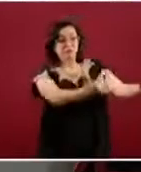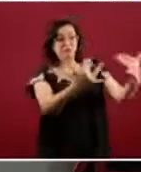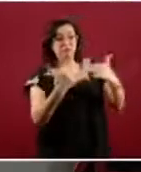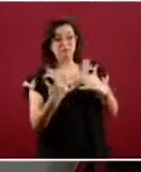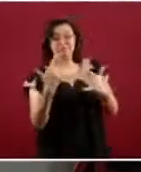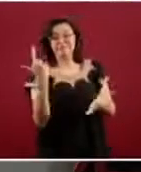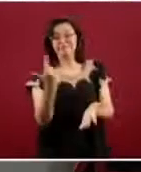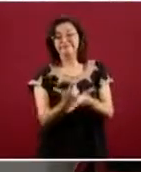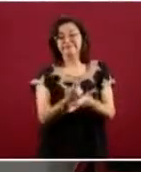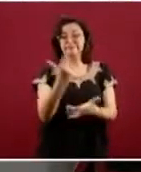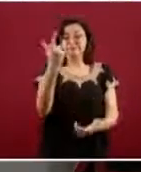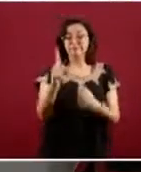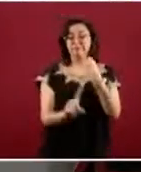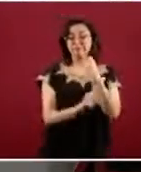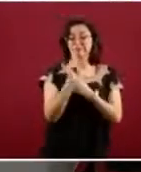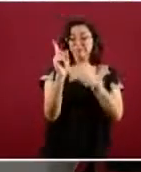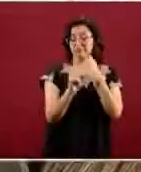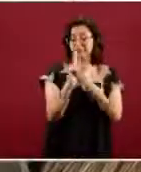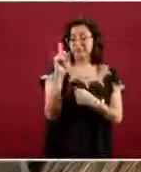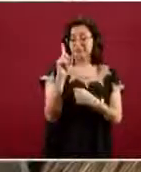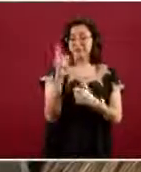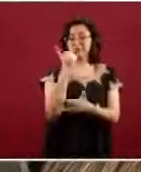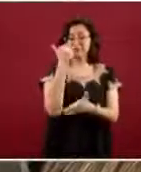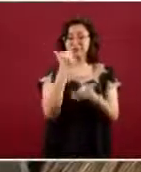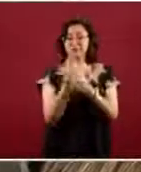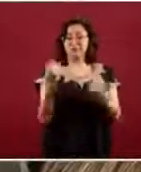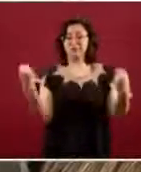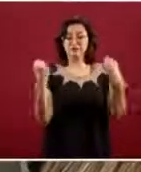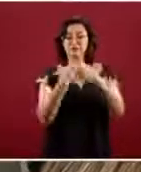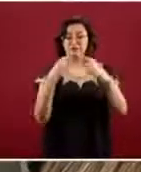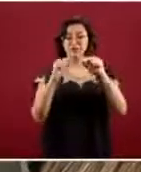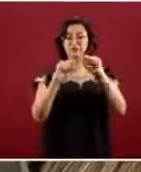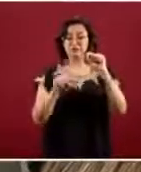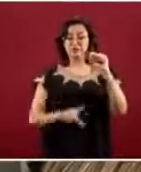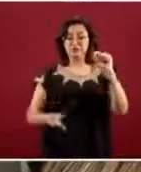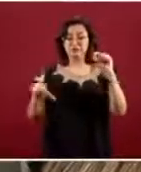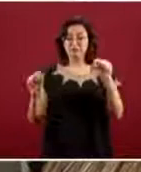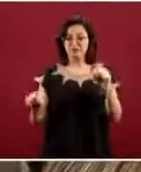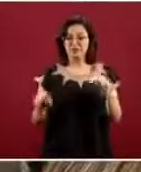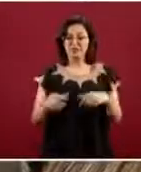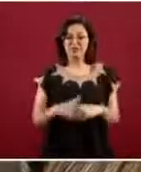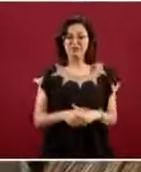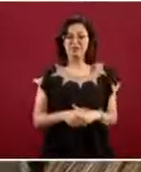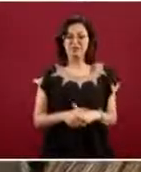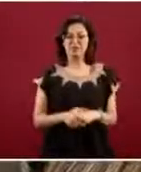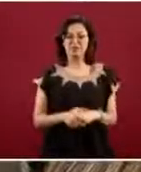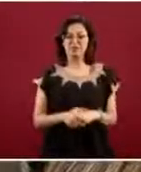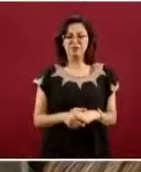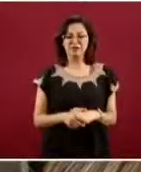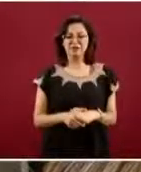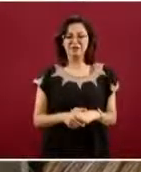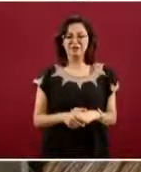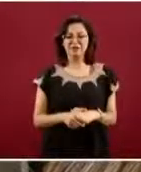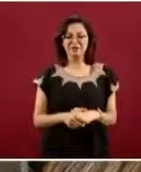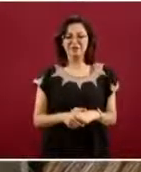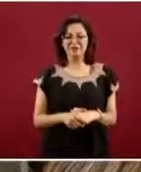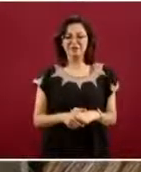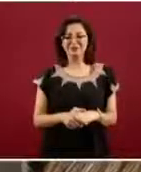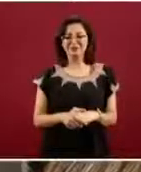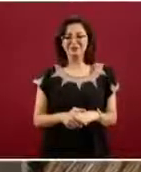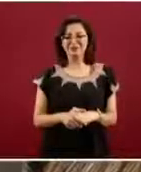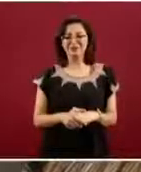superlativo para nuestras ciudades fronterizas y para todo el país? Y es otra muy pequeña observación que hace